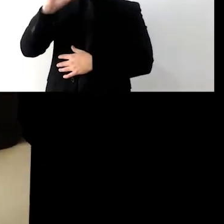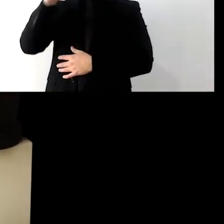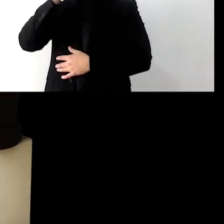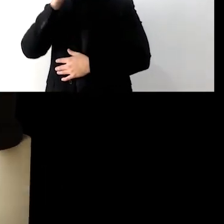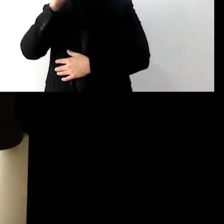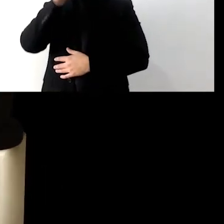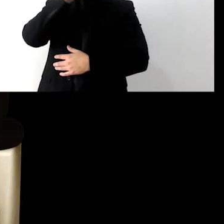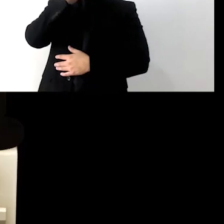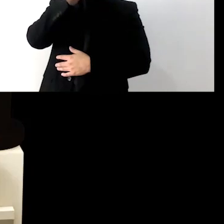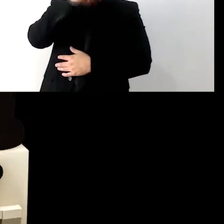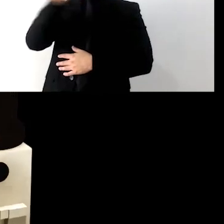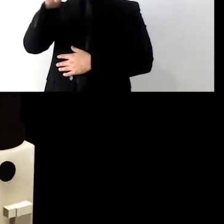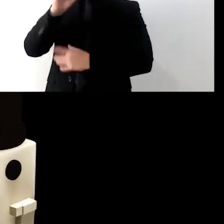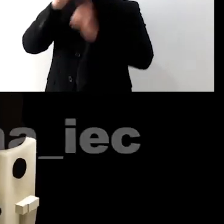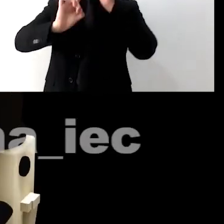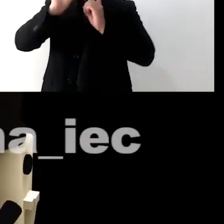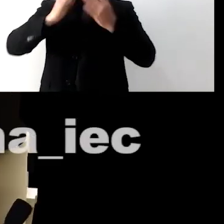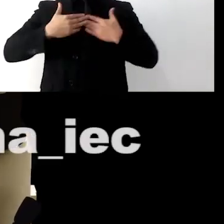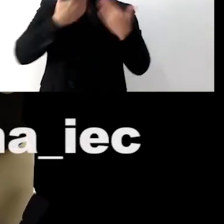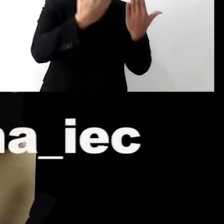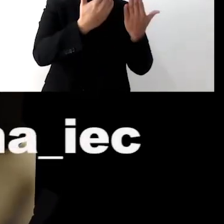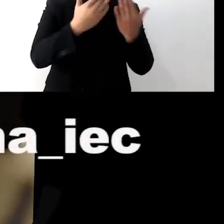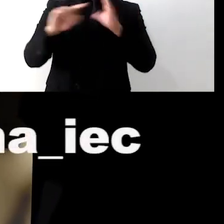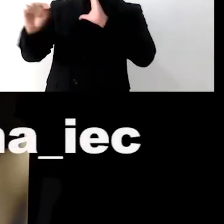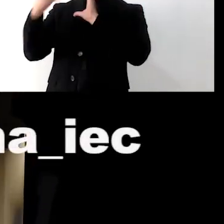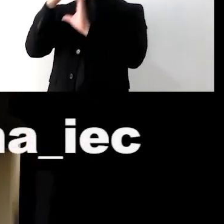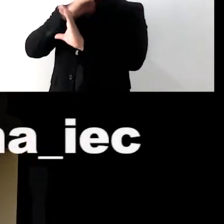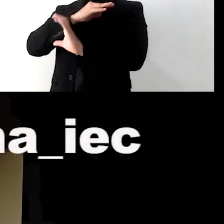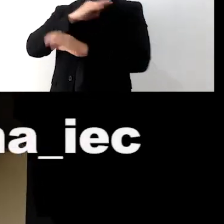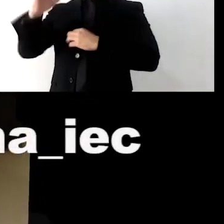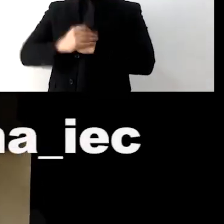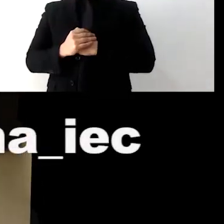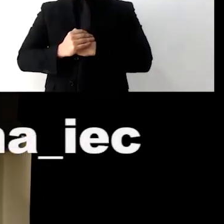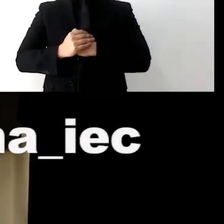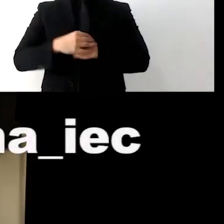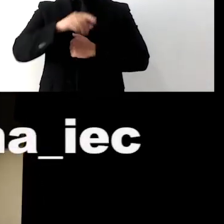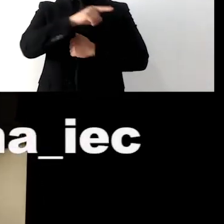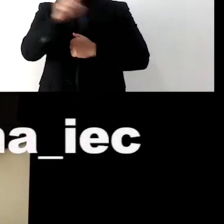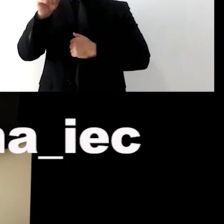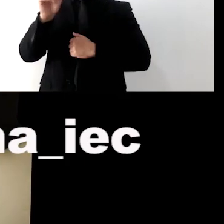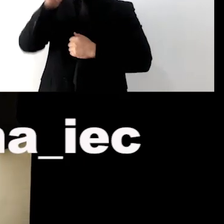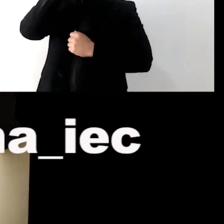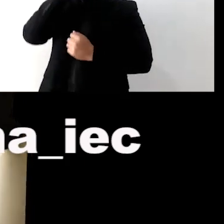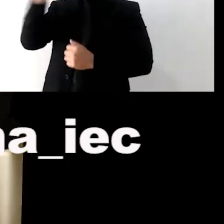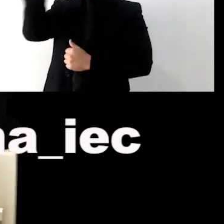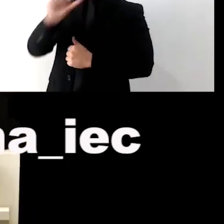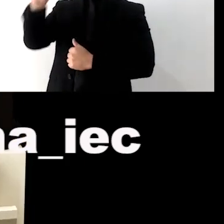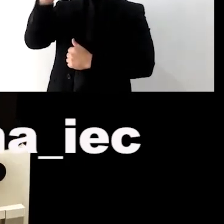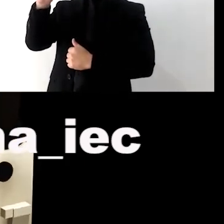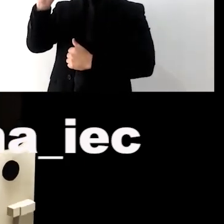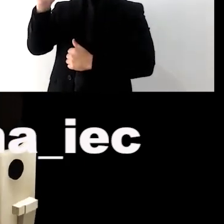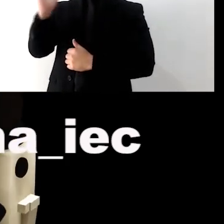duda, comentario o bien una sugerencia lo puede hacer a través de Twitter, en donde nos va a encontrar como